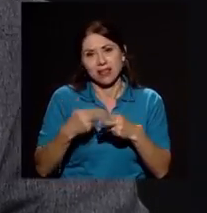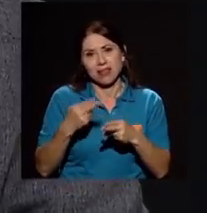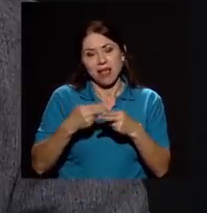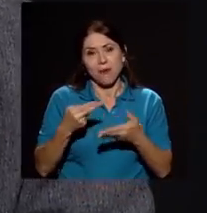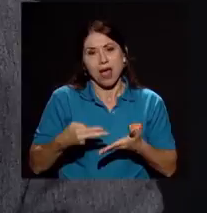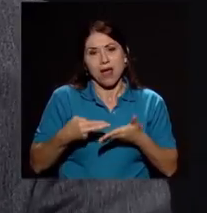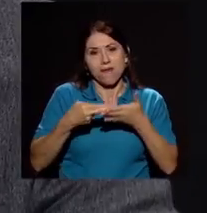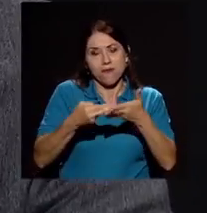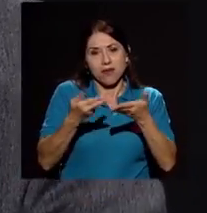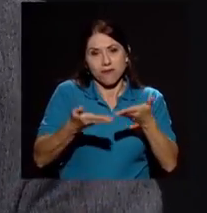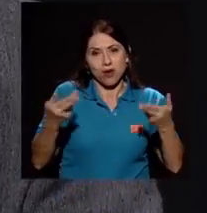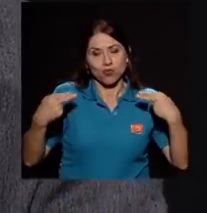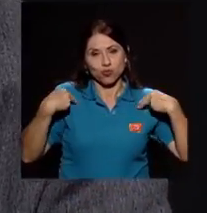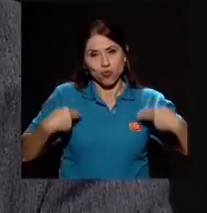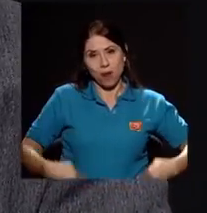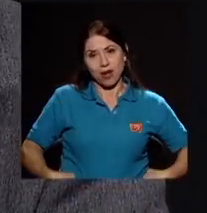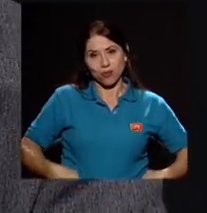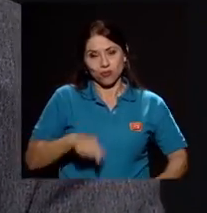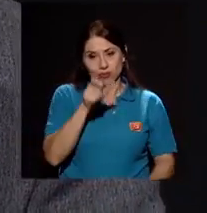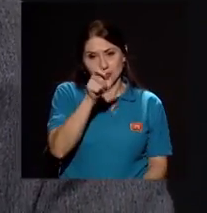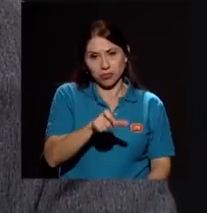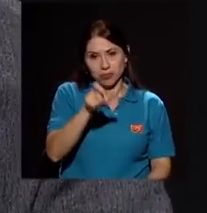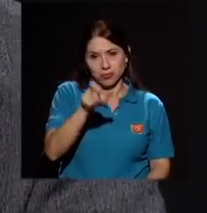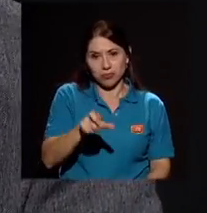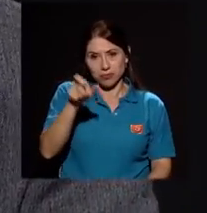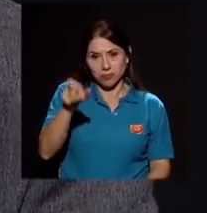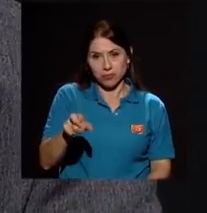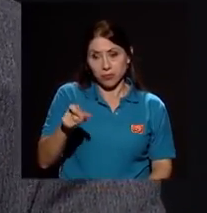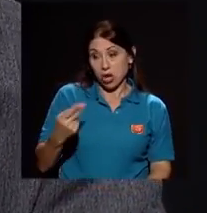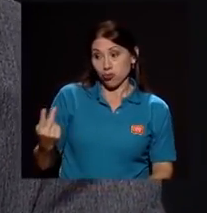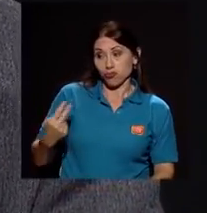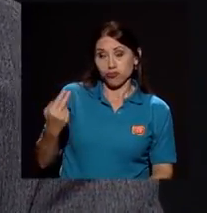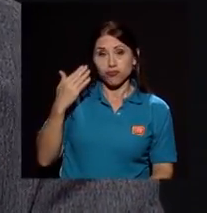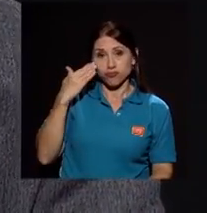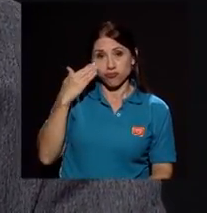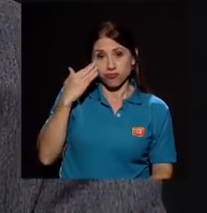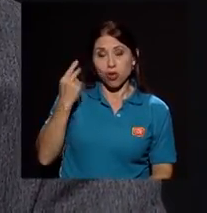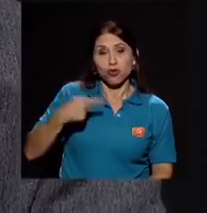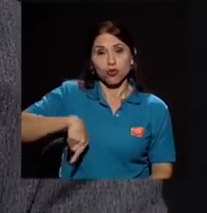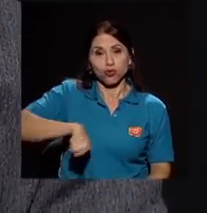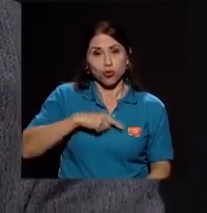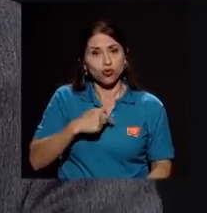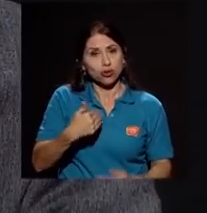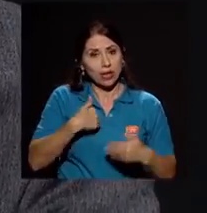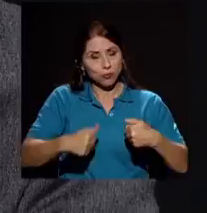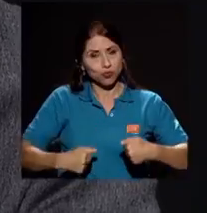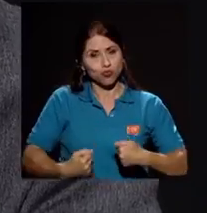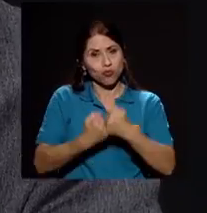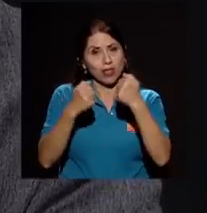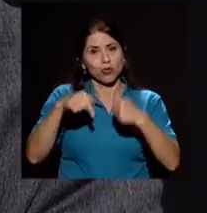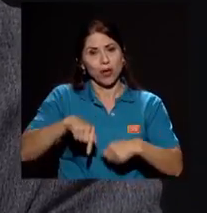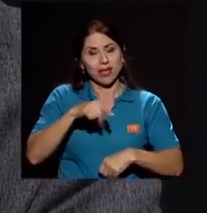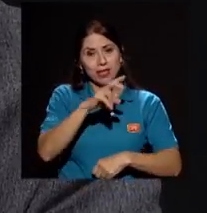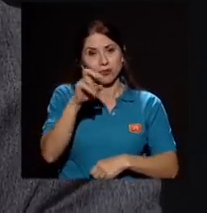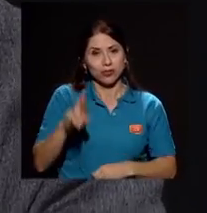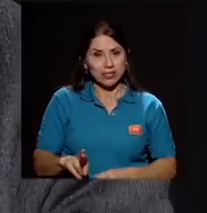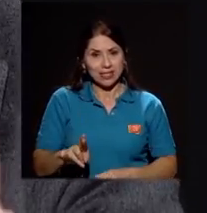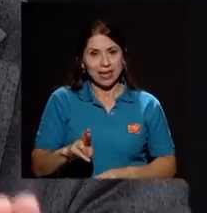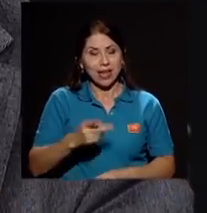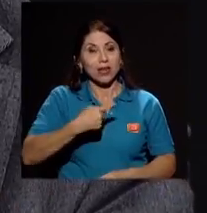nosotros tenemos los dos somos académicos tenemos un reto en este país y es que tenemos una brecha gigantesca